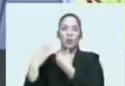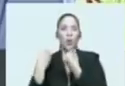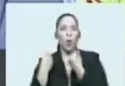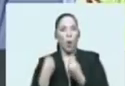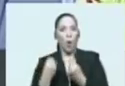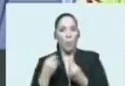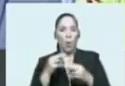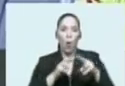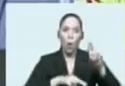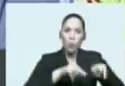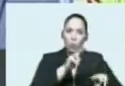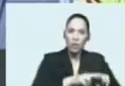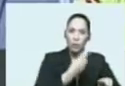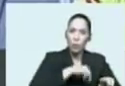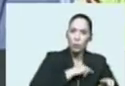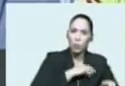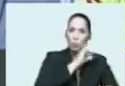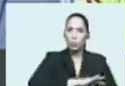el socialismo